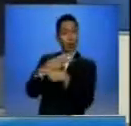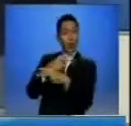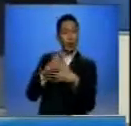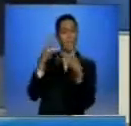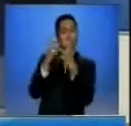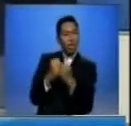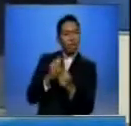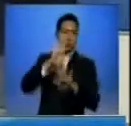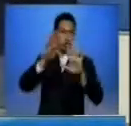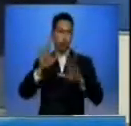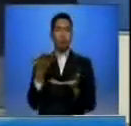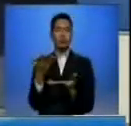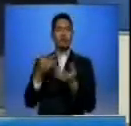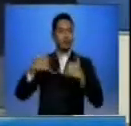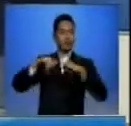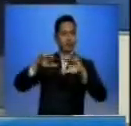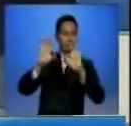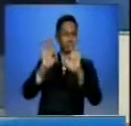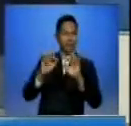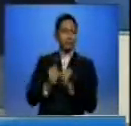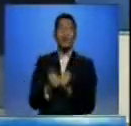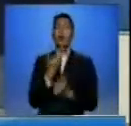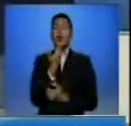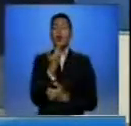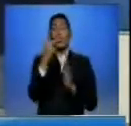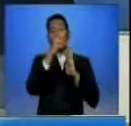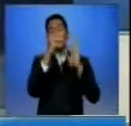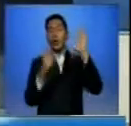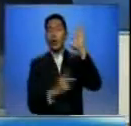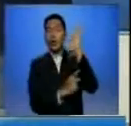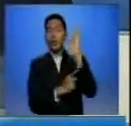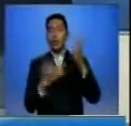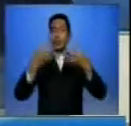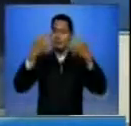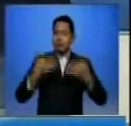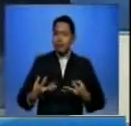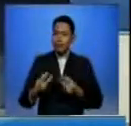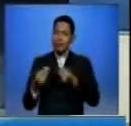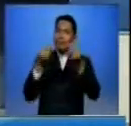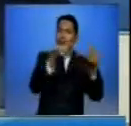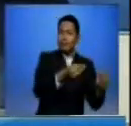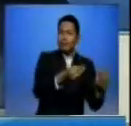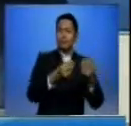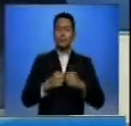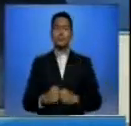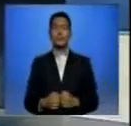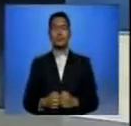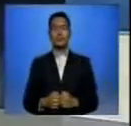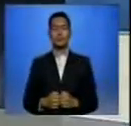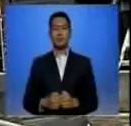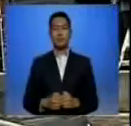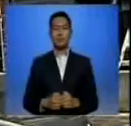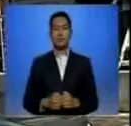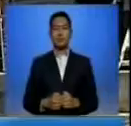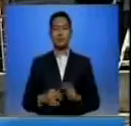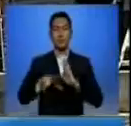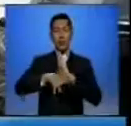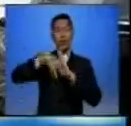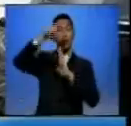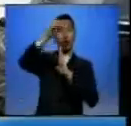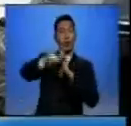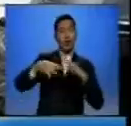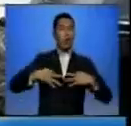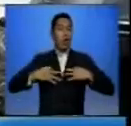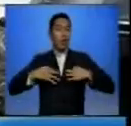programa la dignidad del ministerio de inclusión económica y social valiosísima iniciativa de años donaciones /